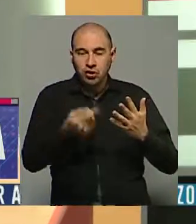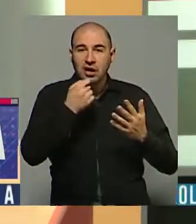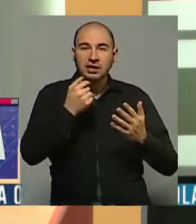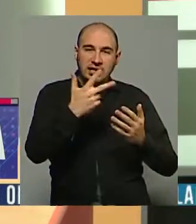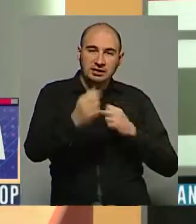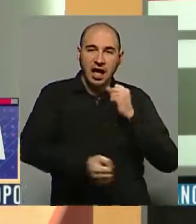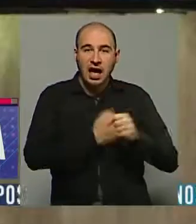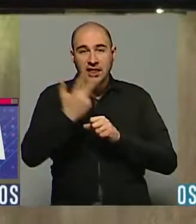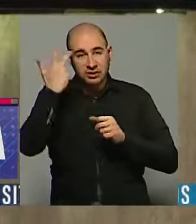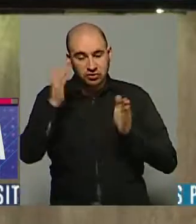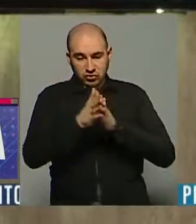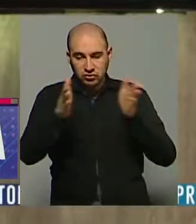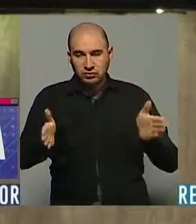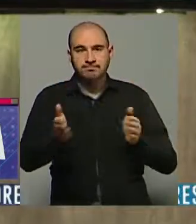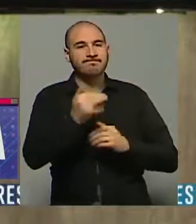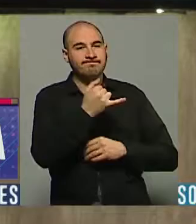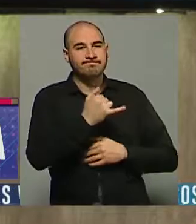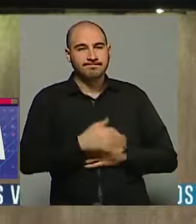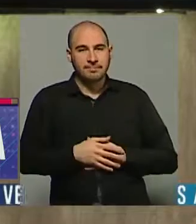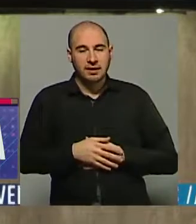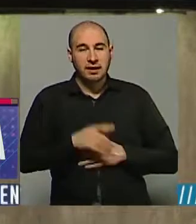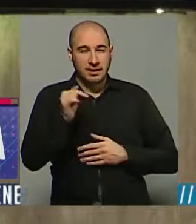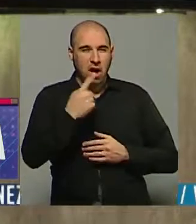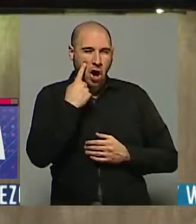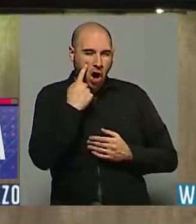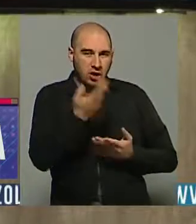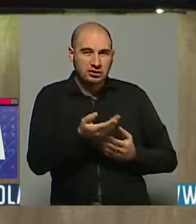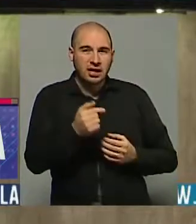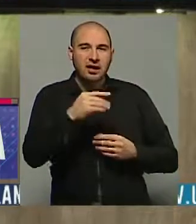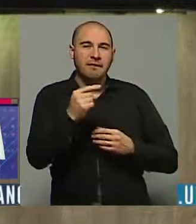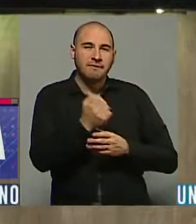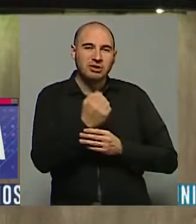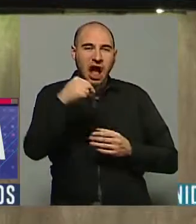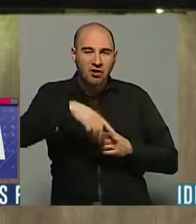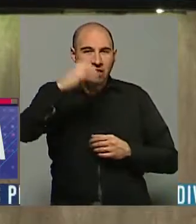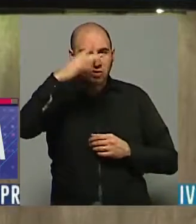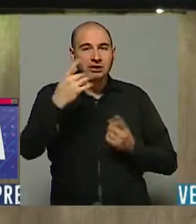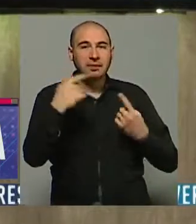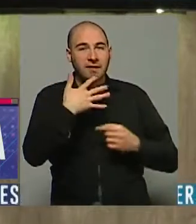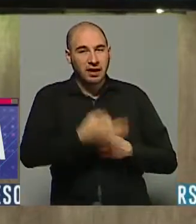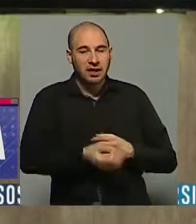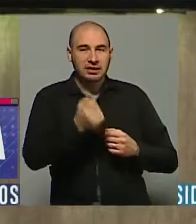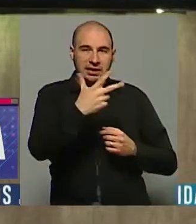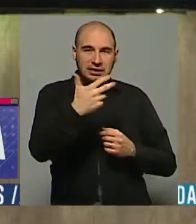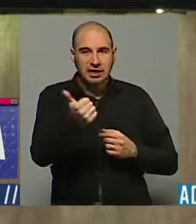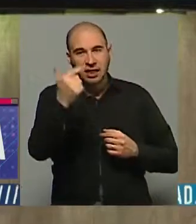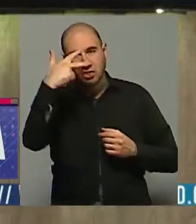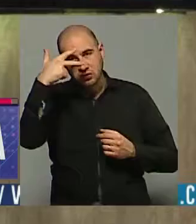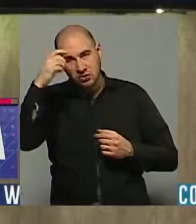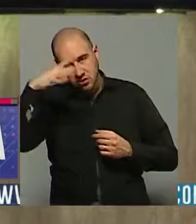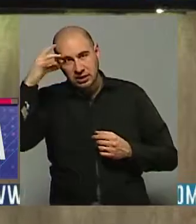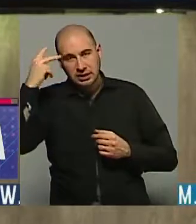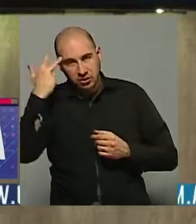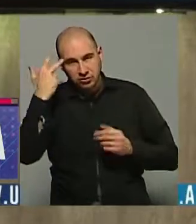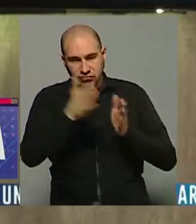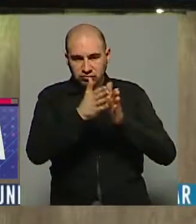3 hasta 18 cuotas. Sí, en realidad uno lo conoce como famoso Ahora 12, pero es cierto, 3, 6, 12, 18